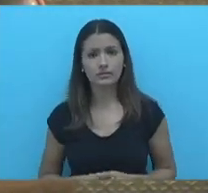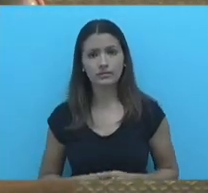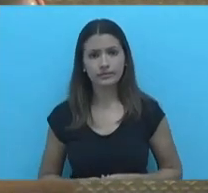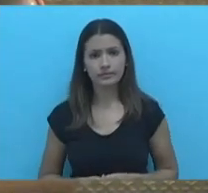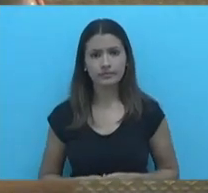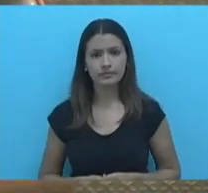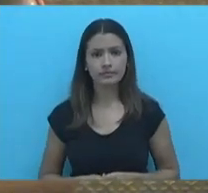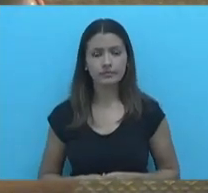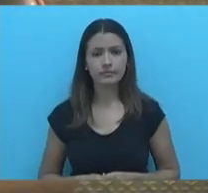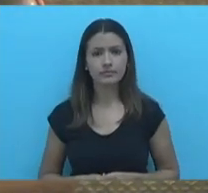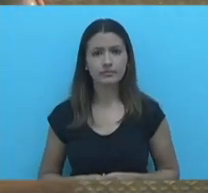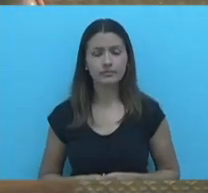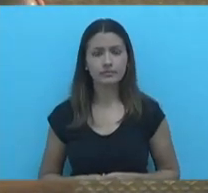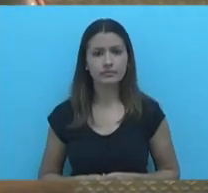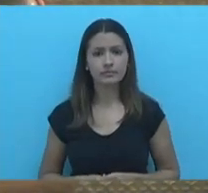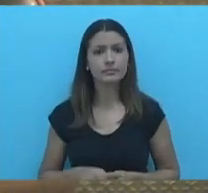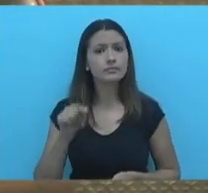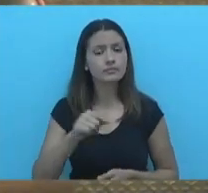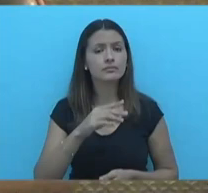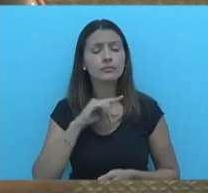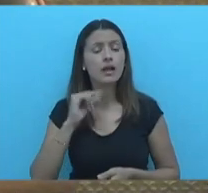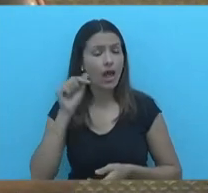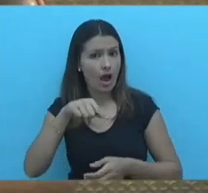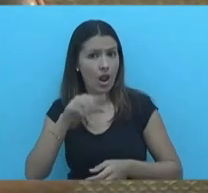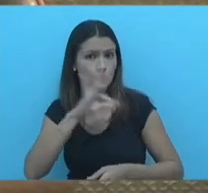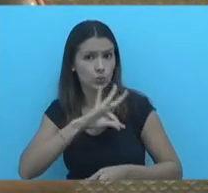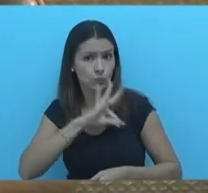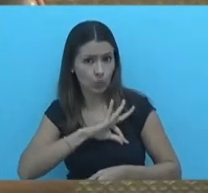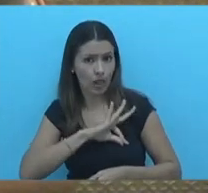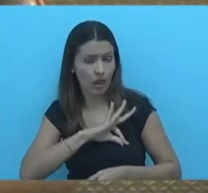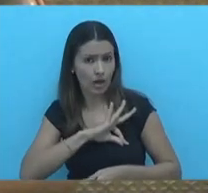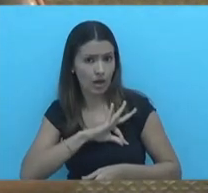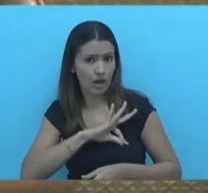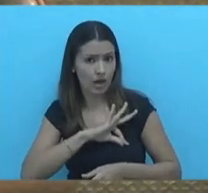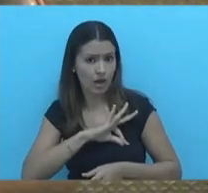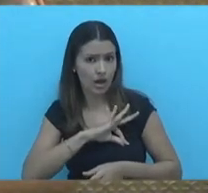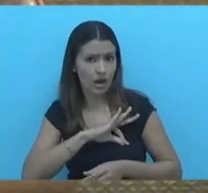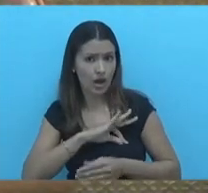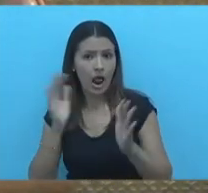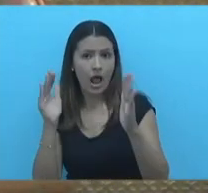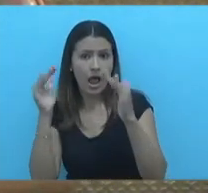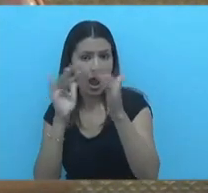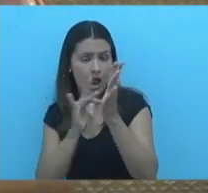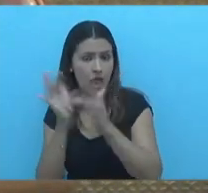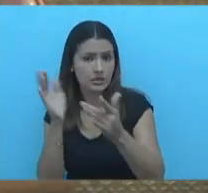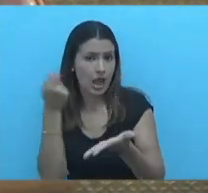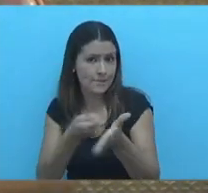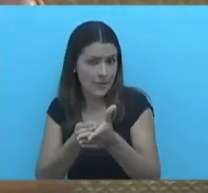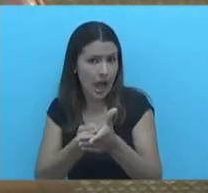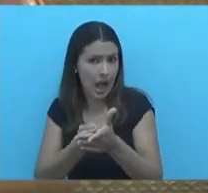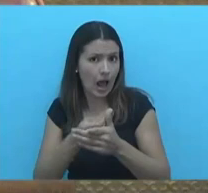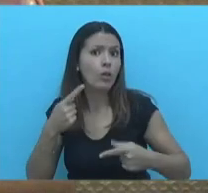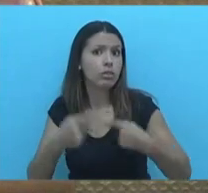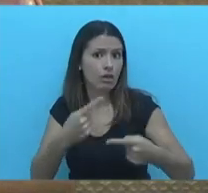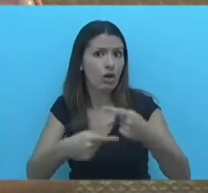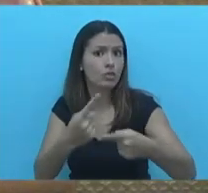Citelli, todavía hoy, sigue cobrando salario de la Iglesia y sus abogados defensores se lo